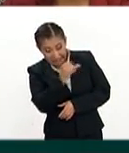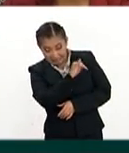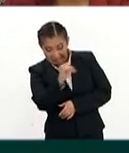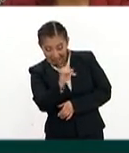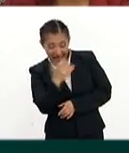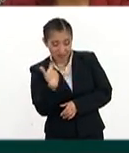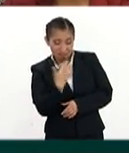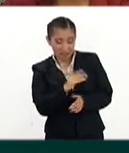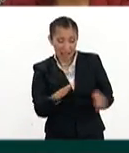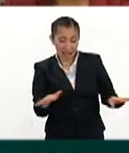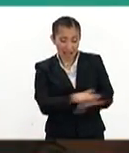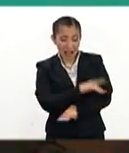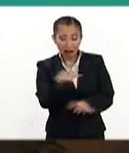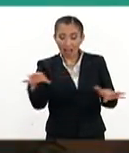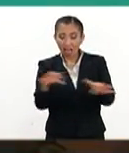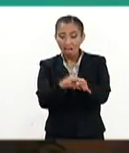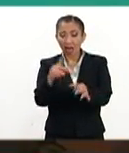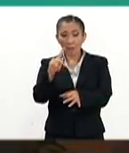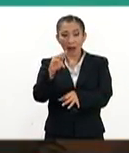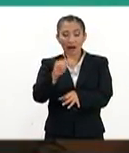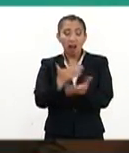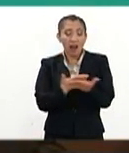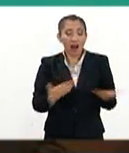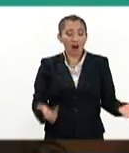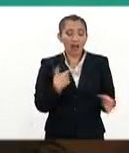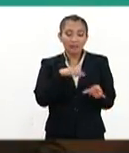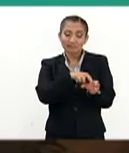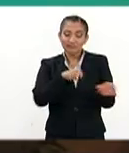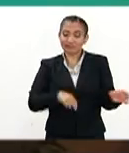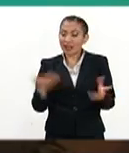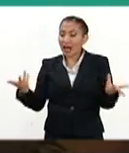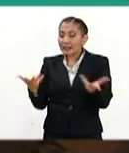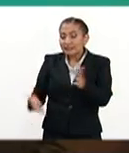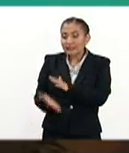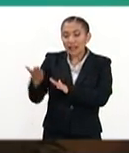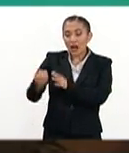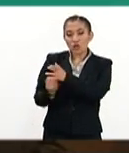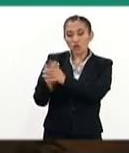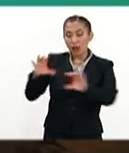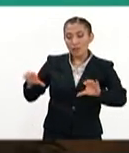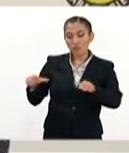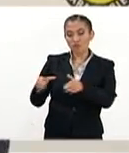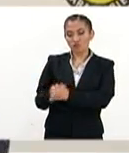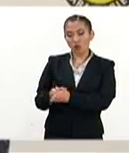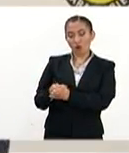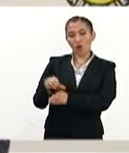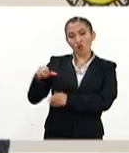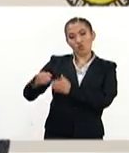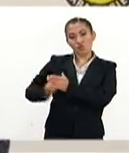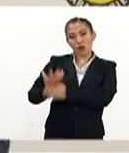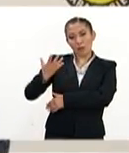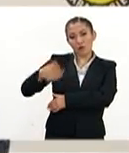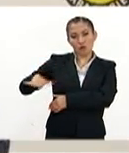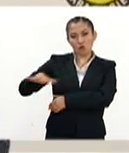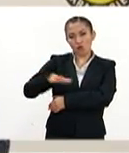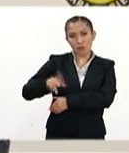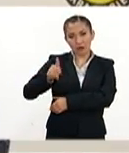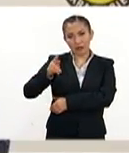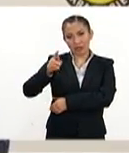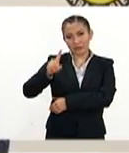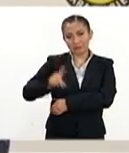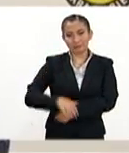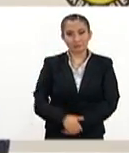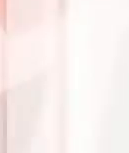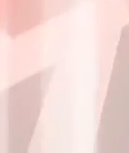izquierda al aliarse con el PAN. Dijo que es momento de iniciar la construcción de una opción democrática en el PRD.